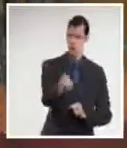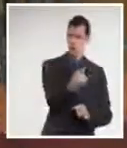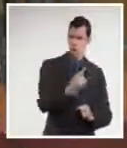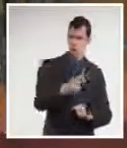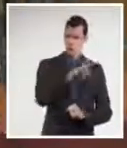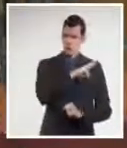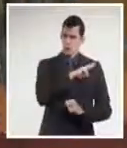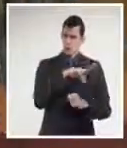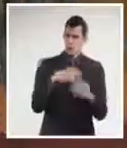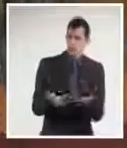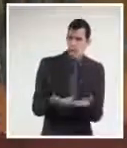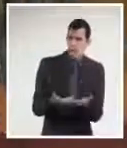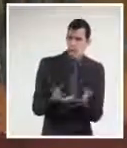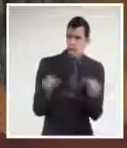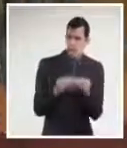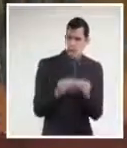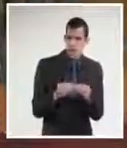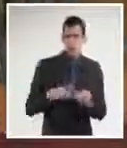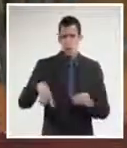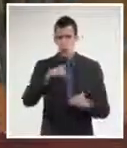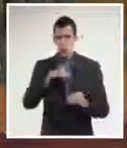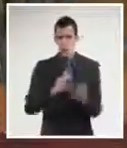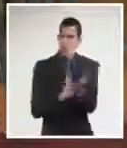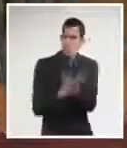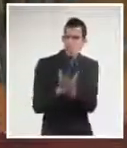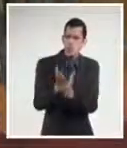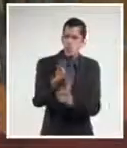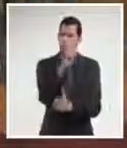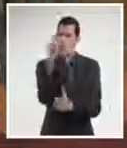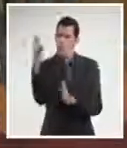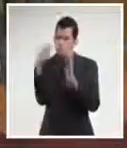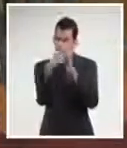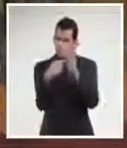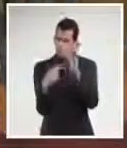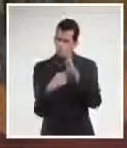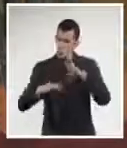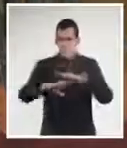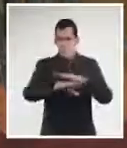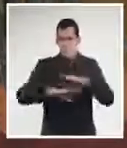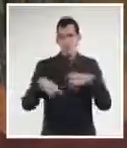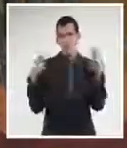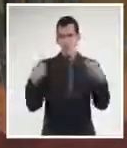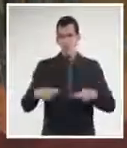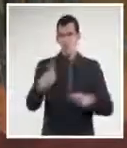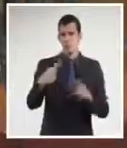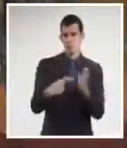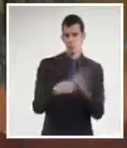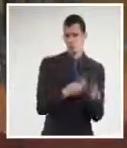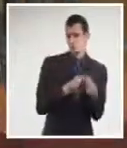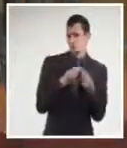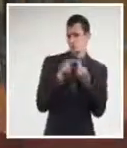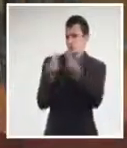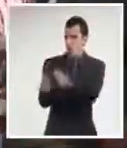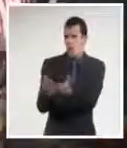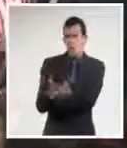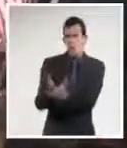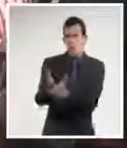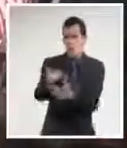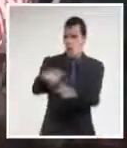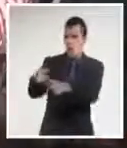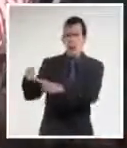generación histórica fundadora de la revolución a una nueva generación forjada en estos años de